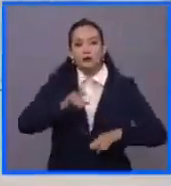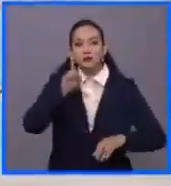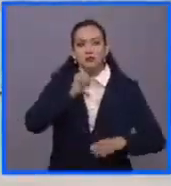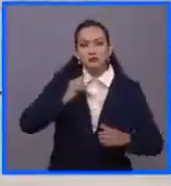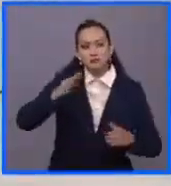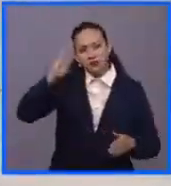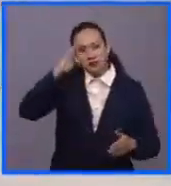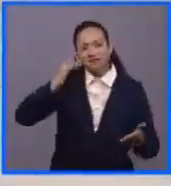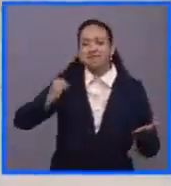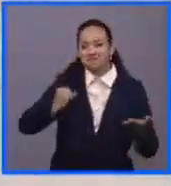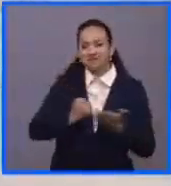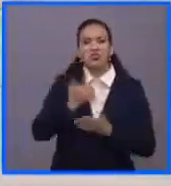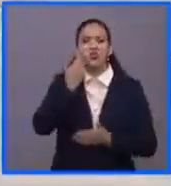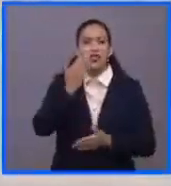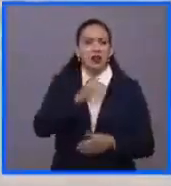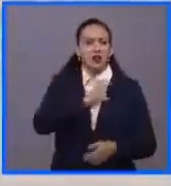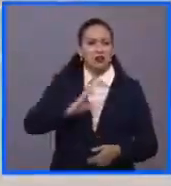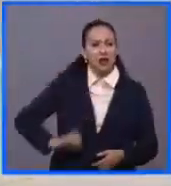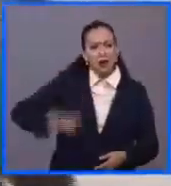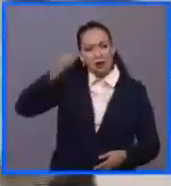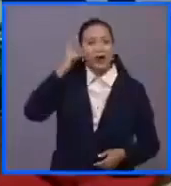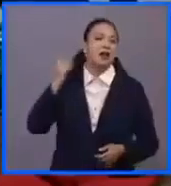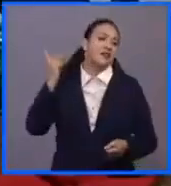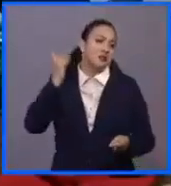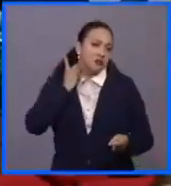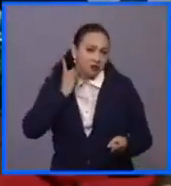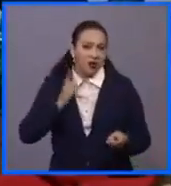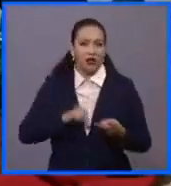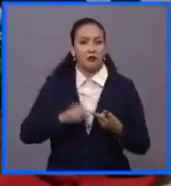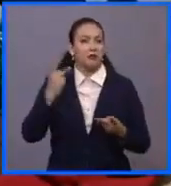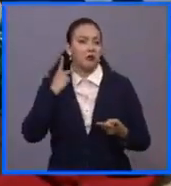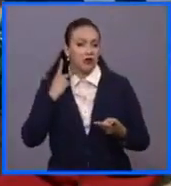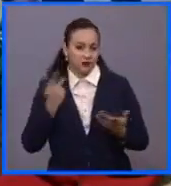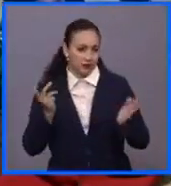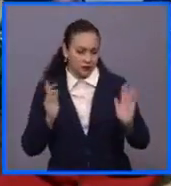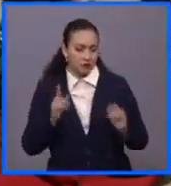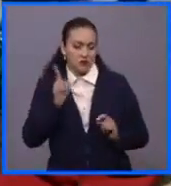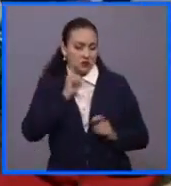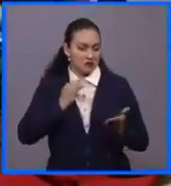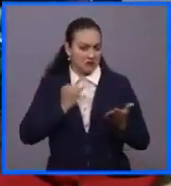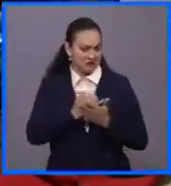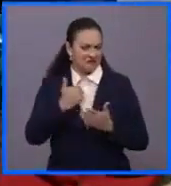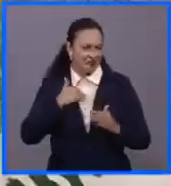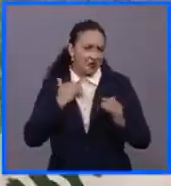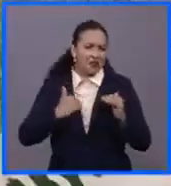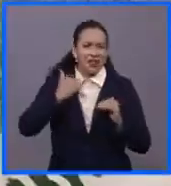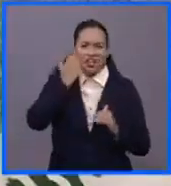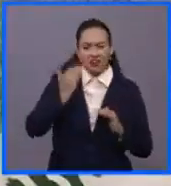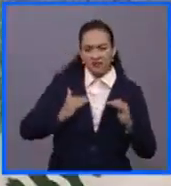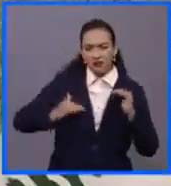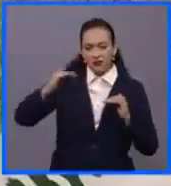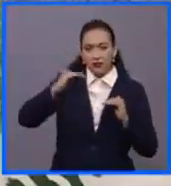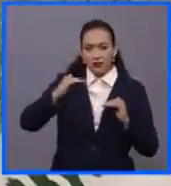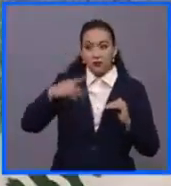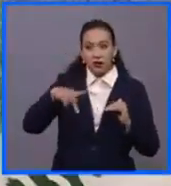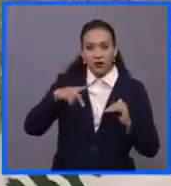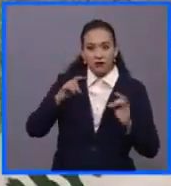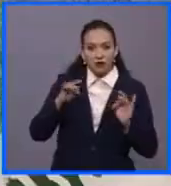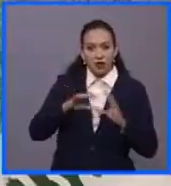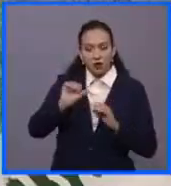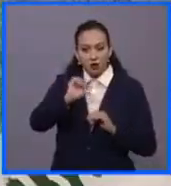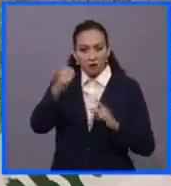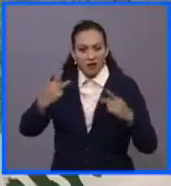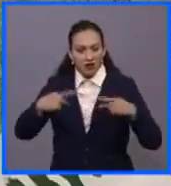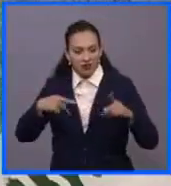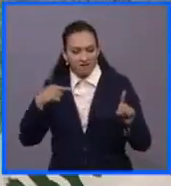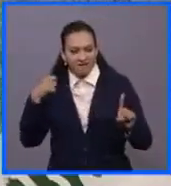política, ya sea como candidatas, funcionarias, activistas o líderes comunitarias. Así lo destacó la Sala Regional Jalapa del